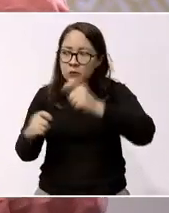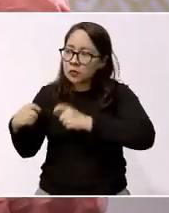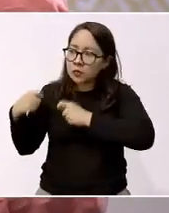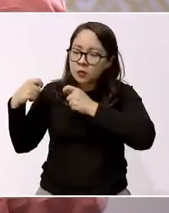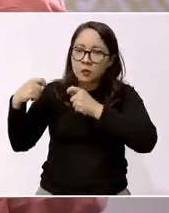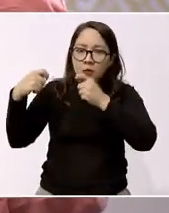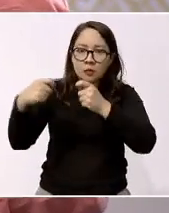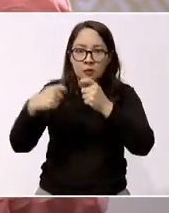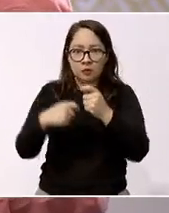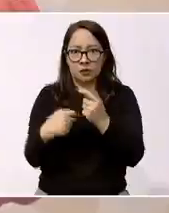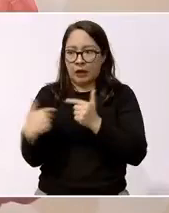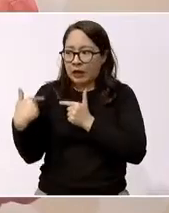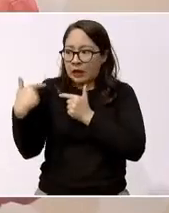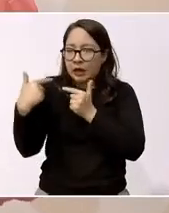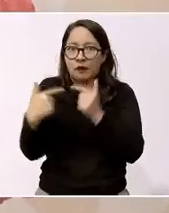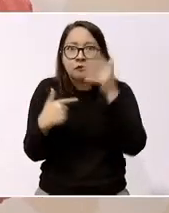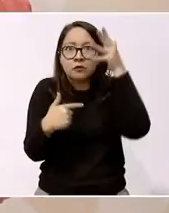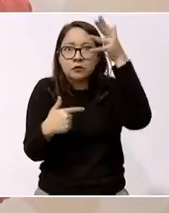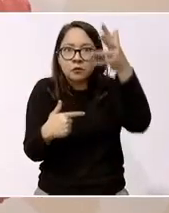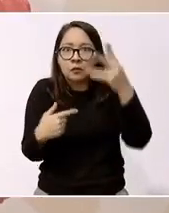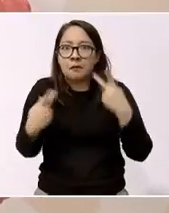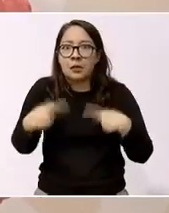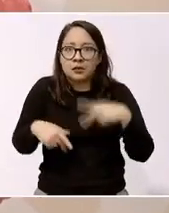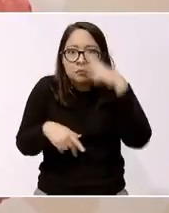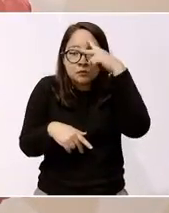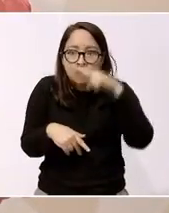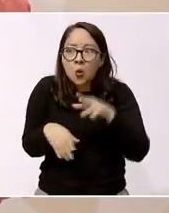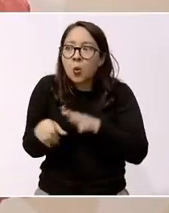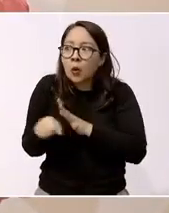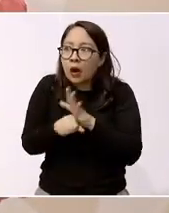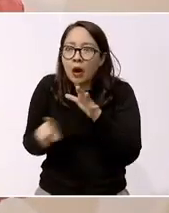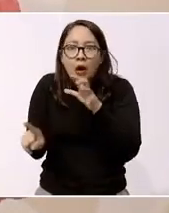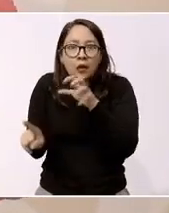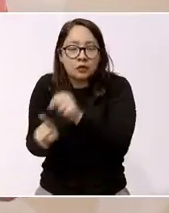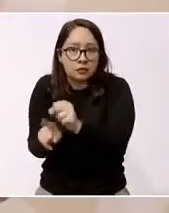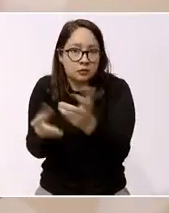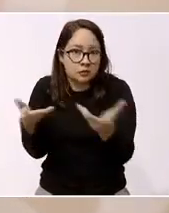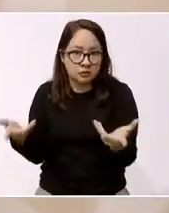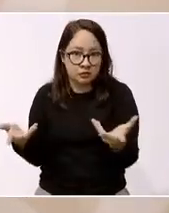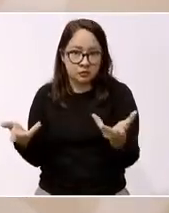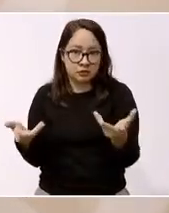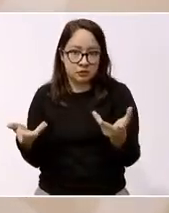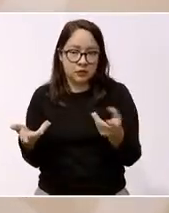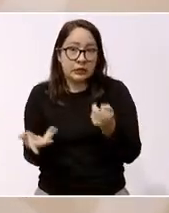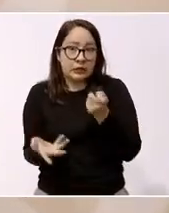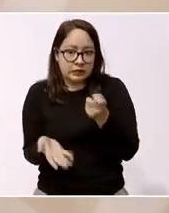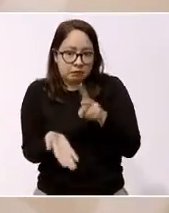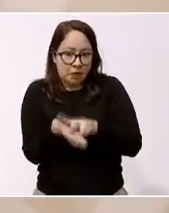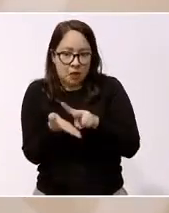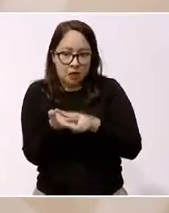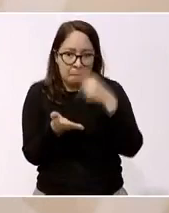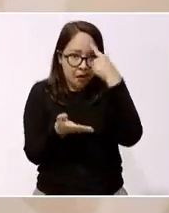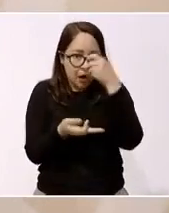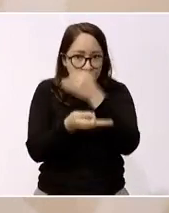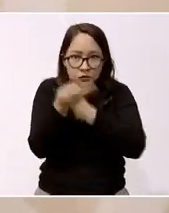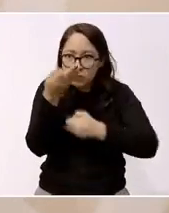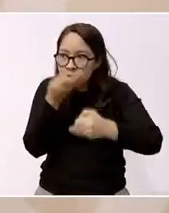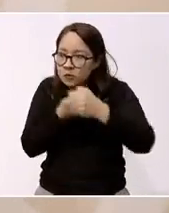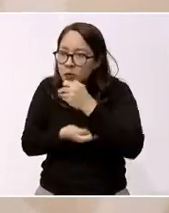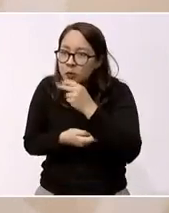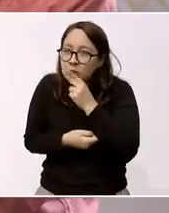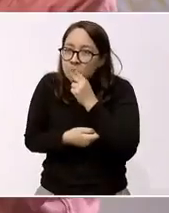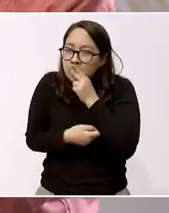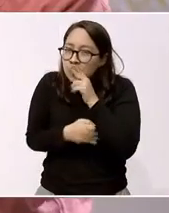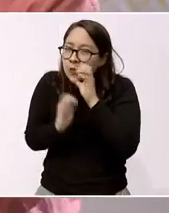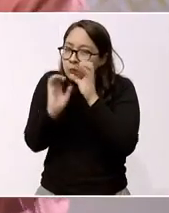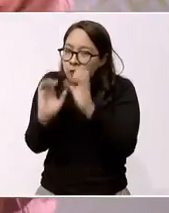esta riqueza que es de todos. No es que no haya petróleo, hemos